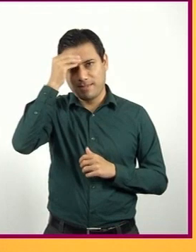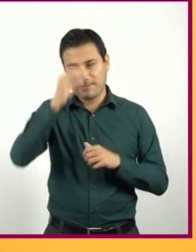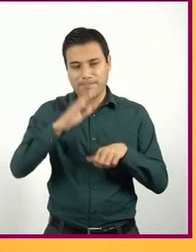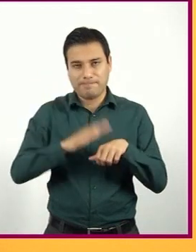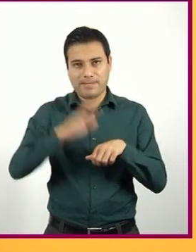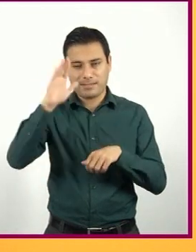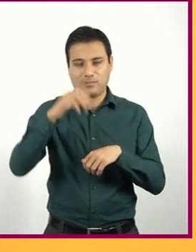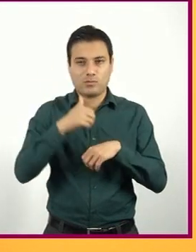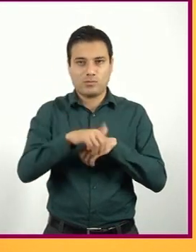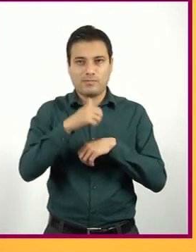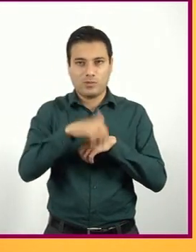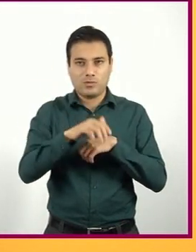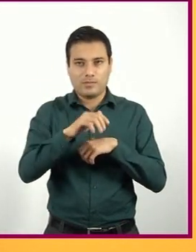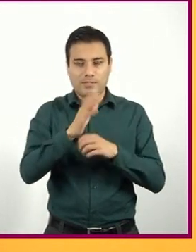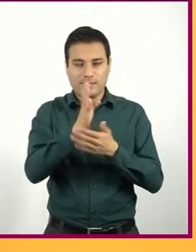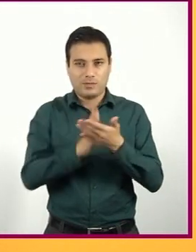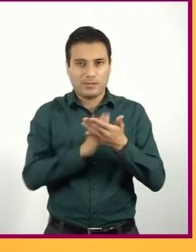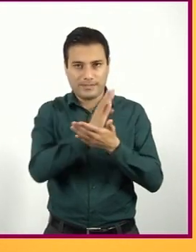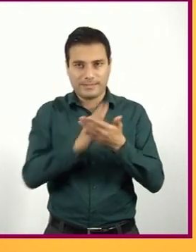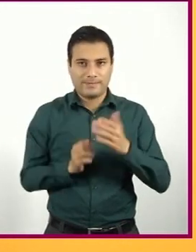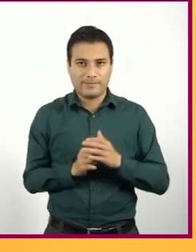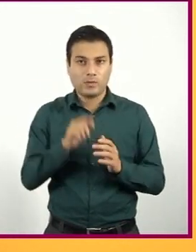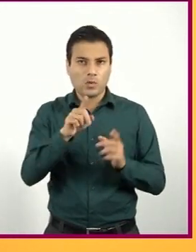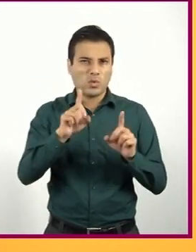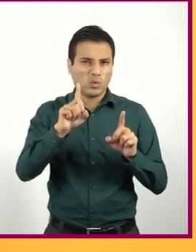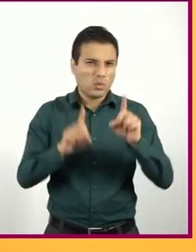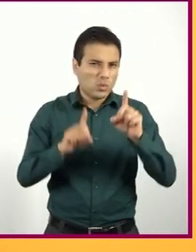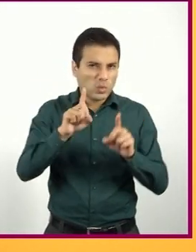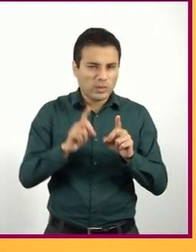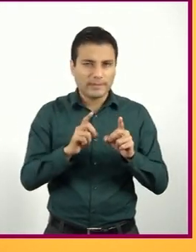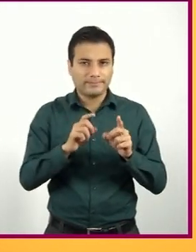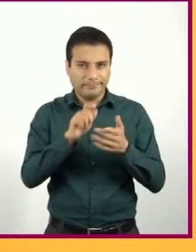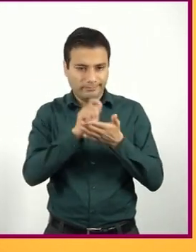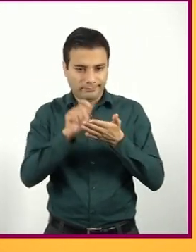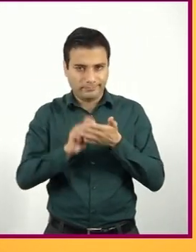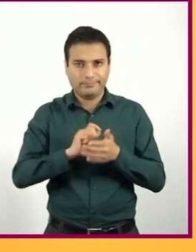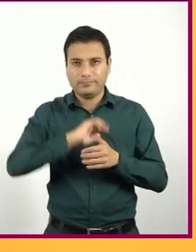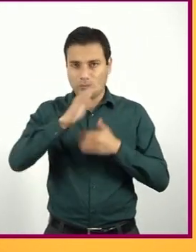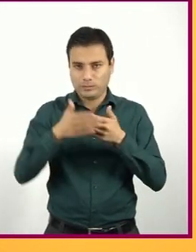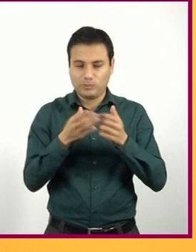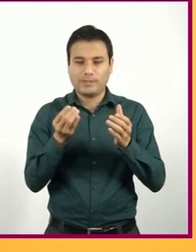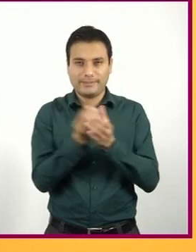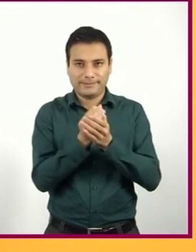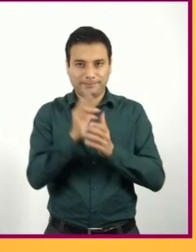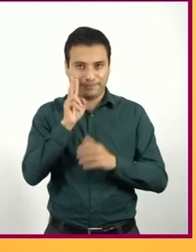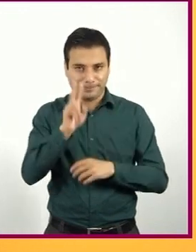los números racionales. Anoten sus dudas y no se pierdan la siguiente sesión. Un